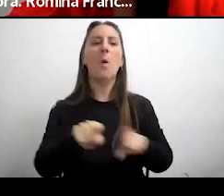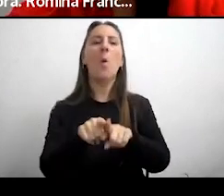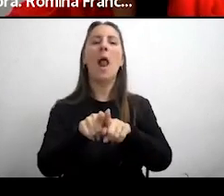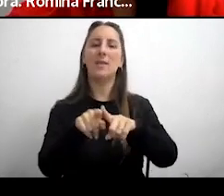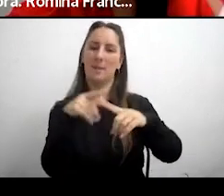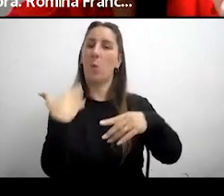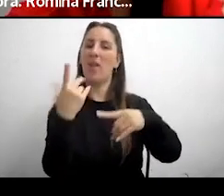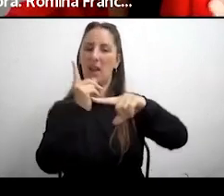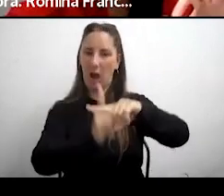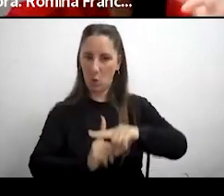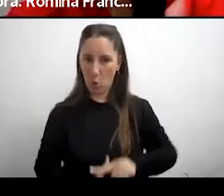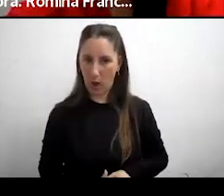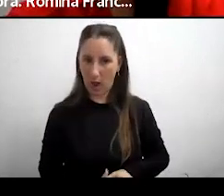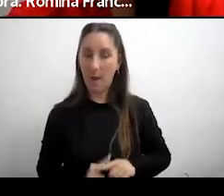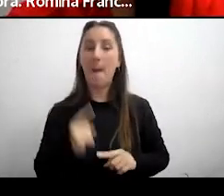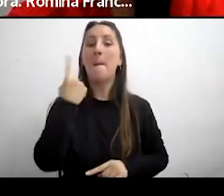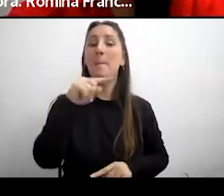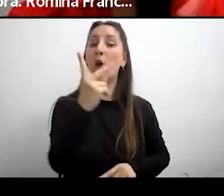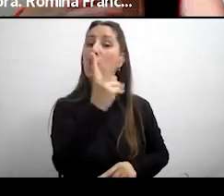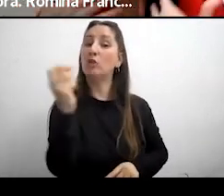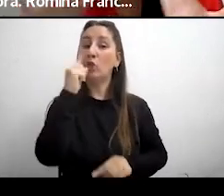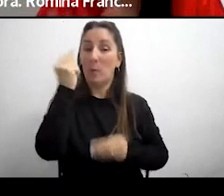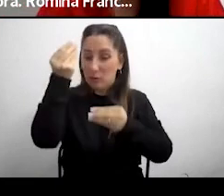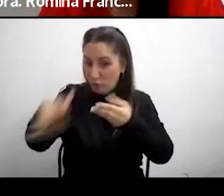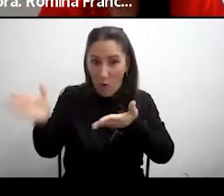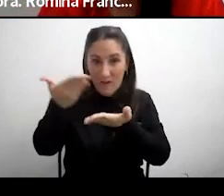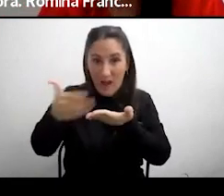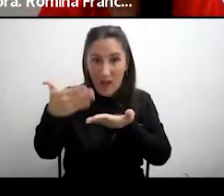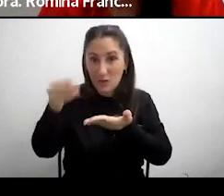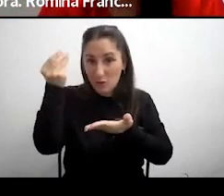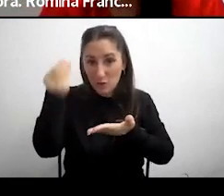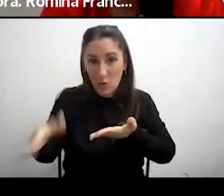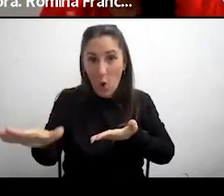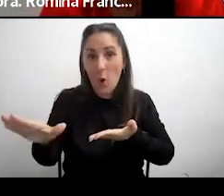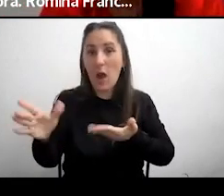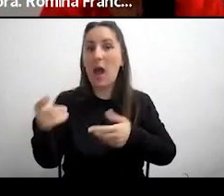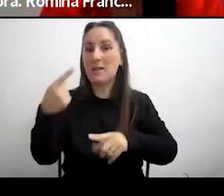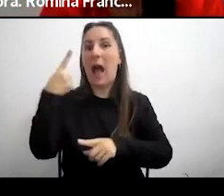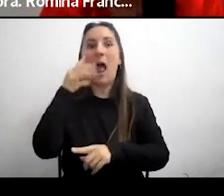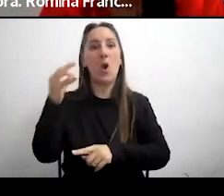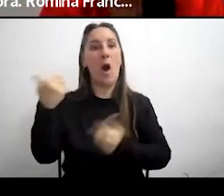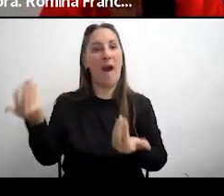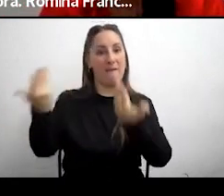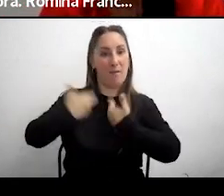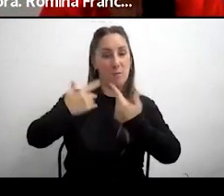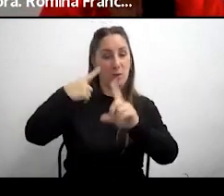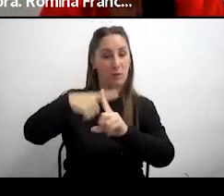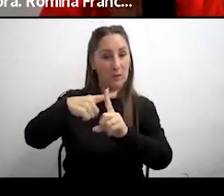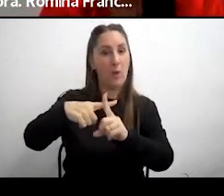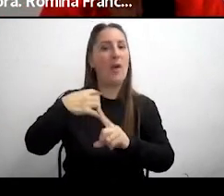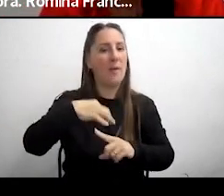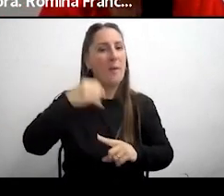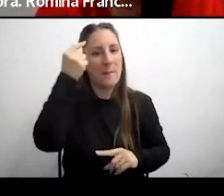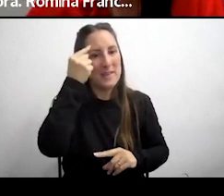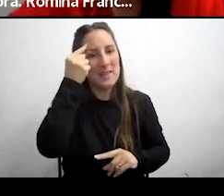computable. Pero esos 200.000 de excedentes, que a mí después me van a generar un saldo a favor, los tendría que considerar como